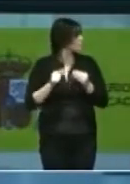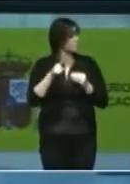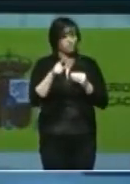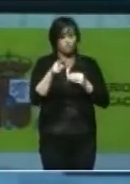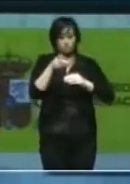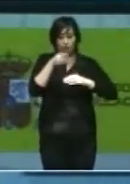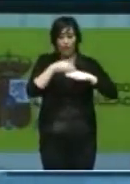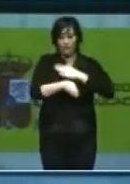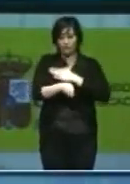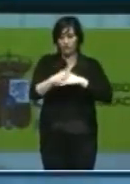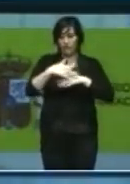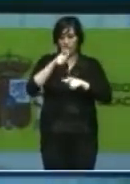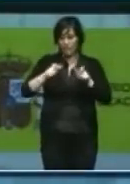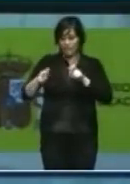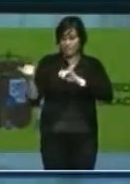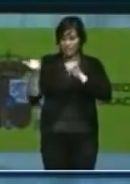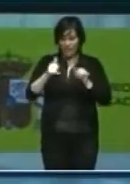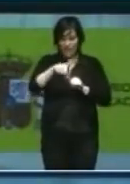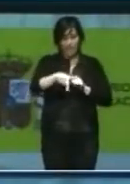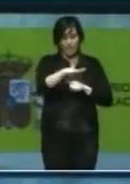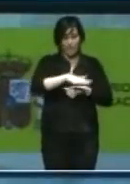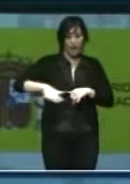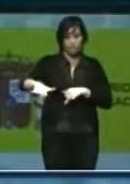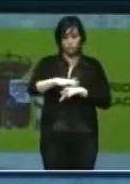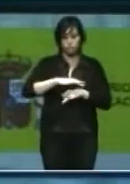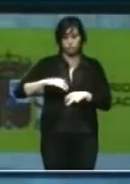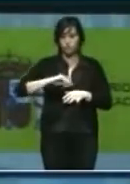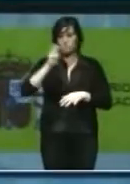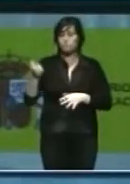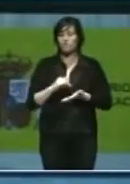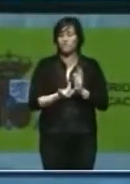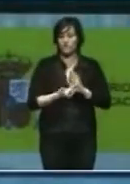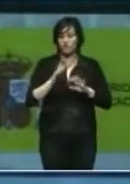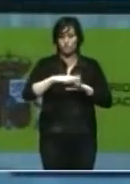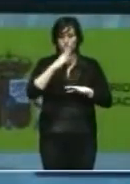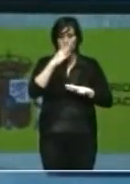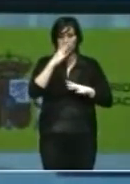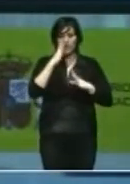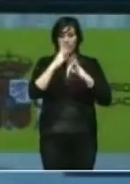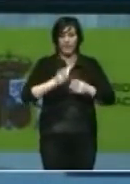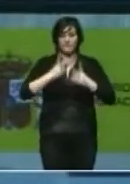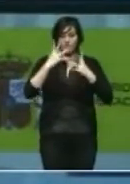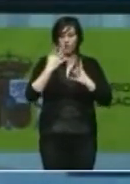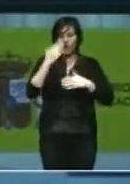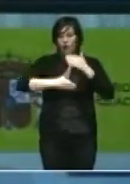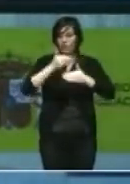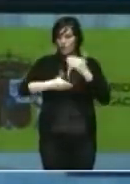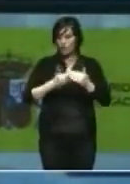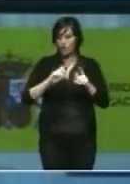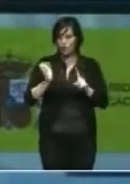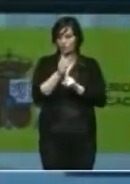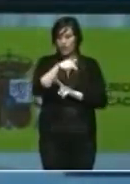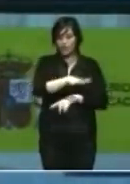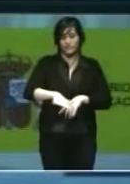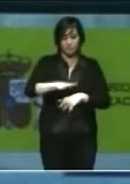de acceso, es decir, que la gente que llegara a este campus politécnico frente a este edificio organizado en un sentido más frontal encontrara este espacio